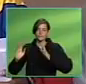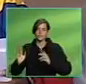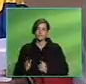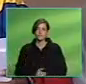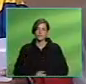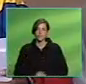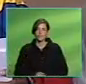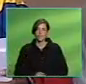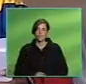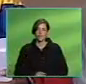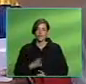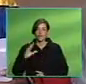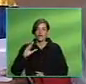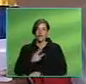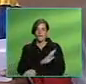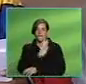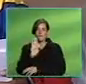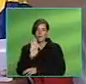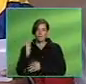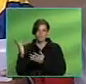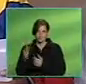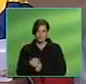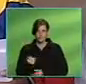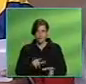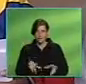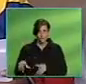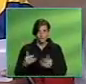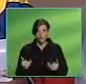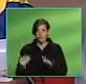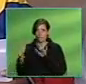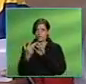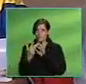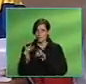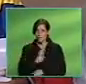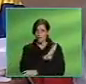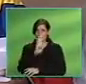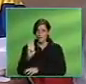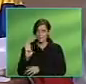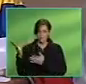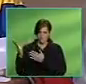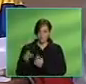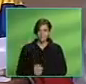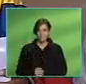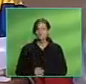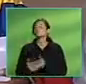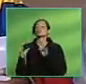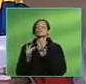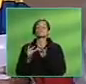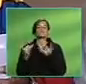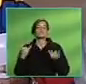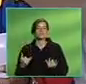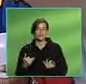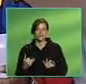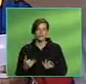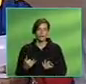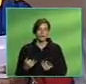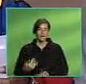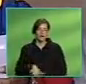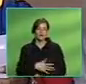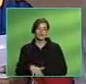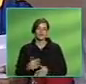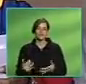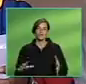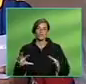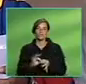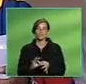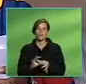en Cabima. ¿Estamos listos ya para el pase a Cabima? Vamos a darle el pase a la calle Unión, sector